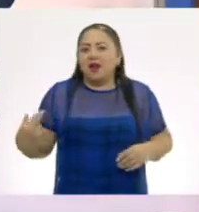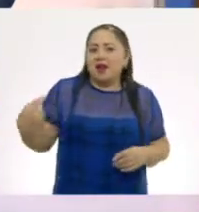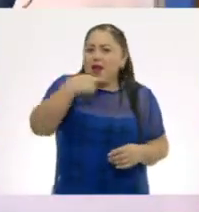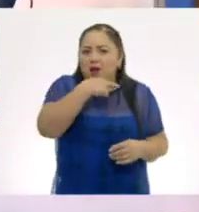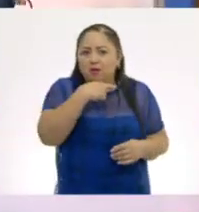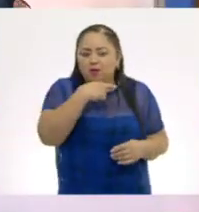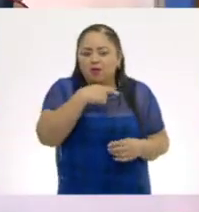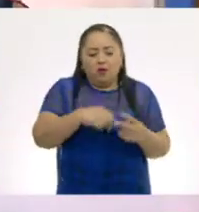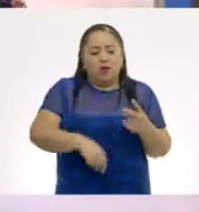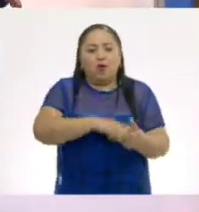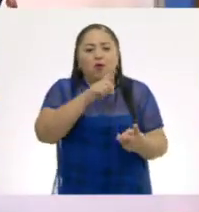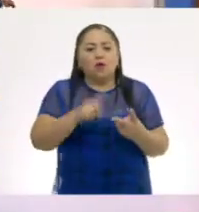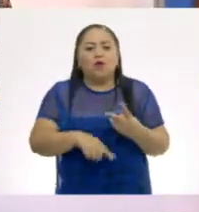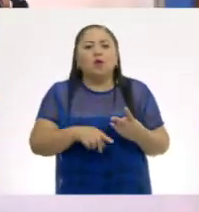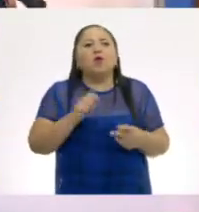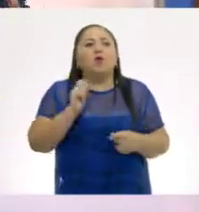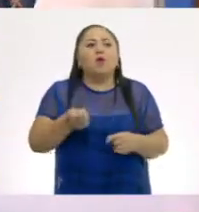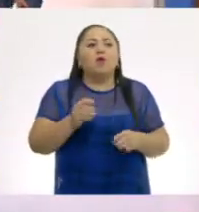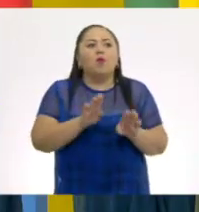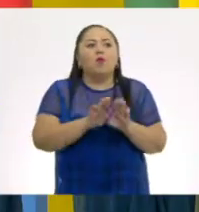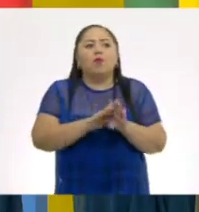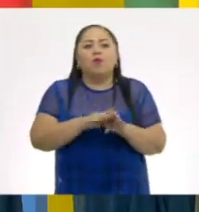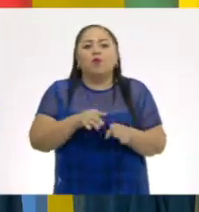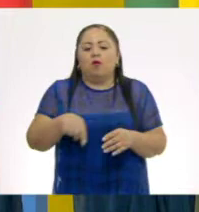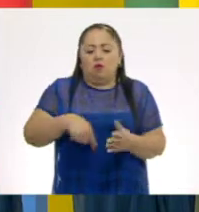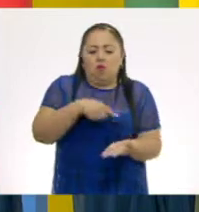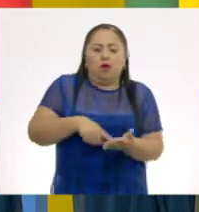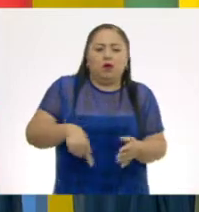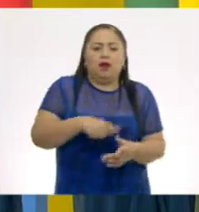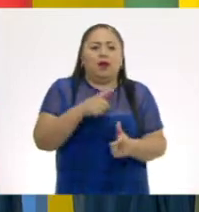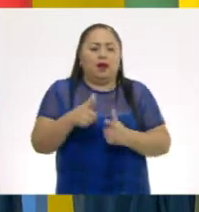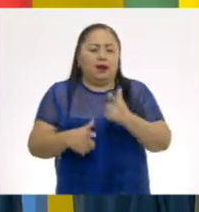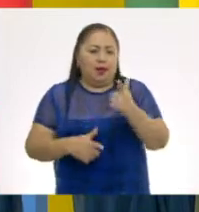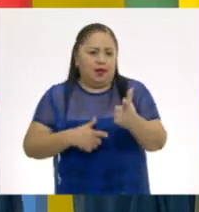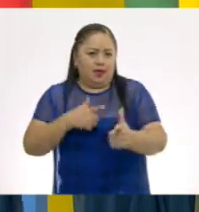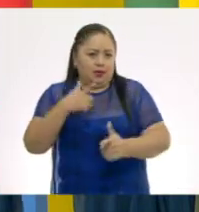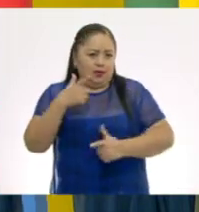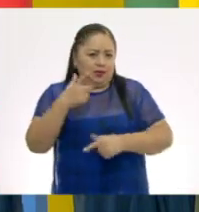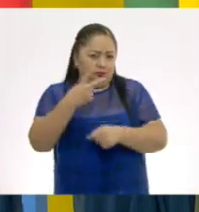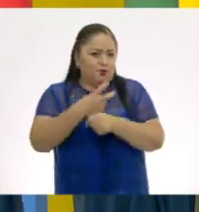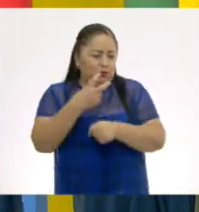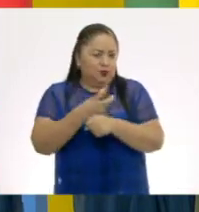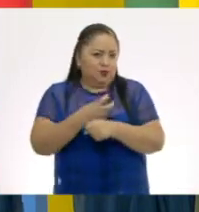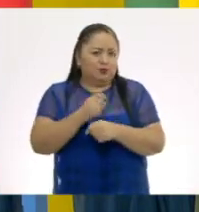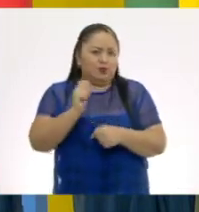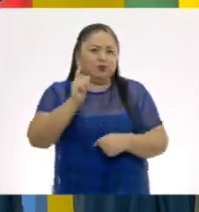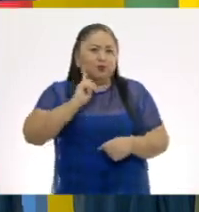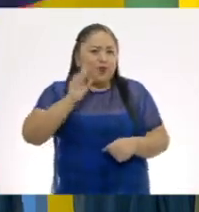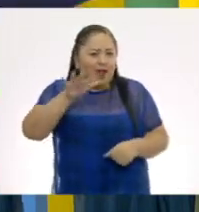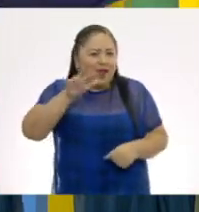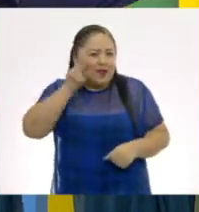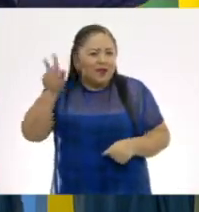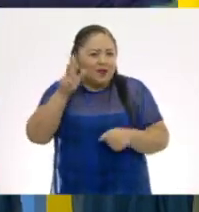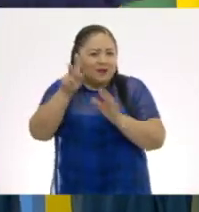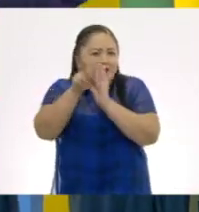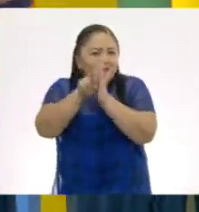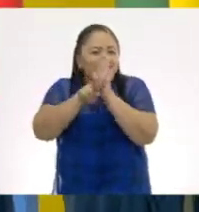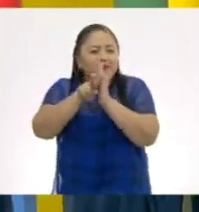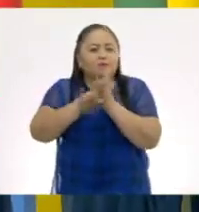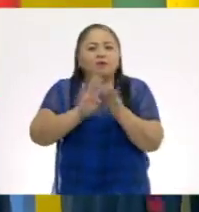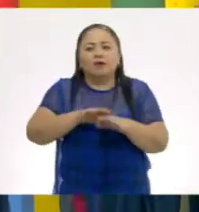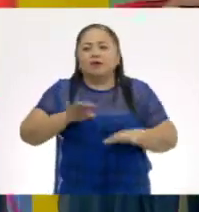rápidos. Y aquí, en nuestro espacio. Y el segundo... Sí, la chica quiere un movimiento más